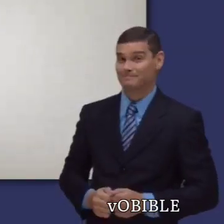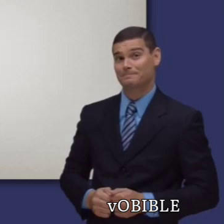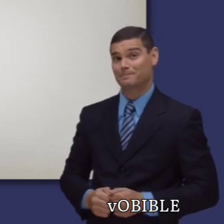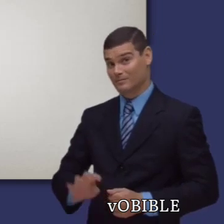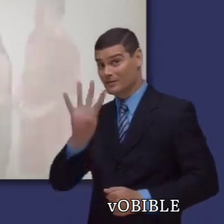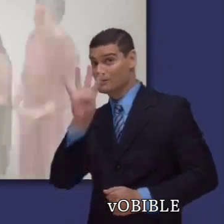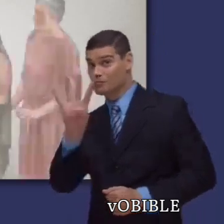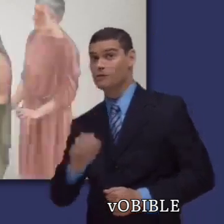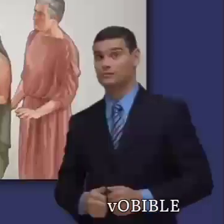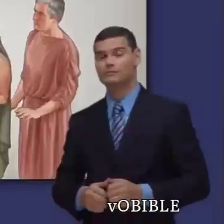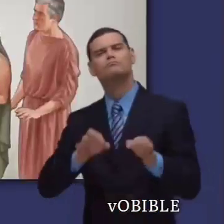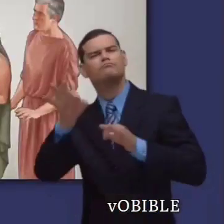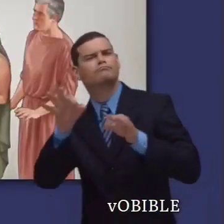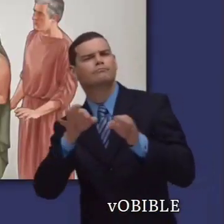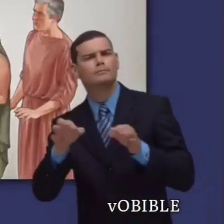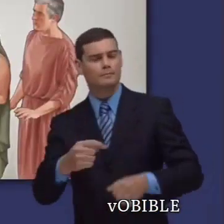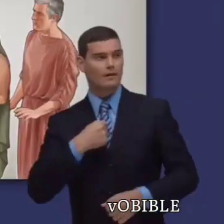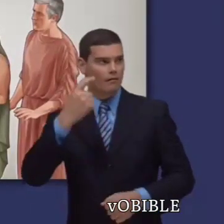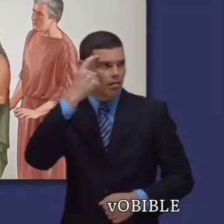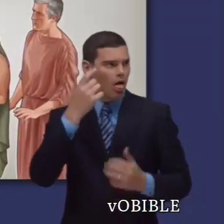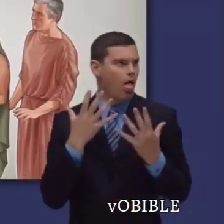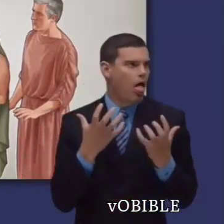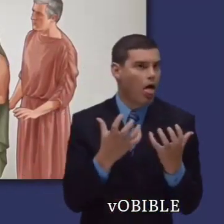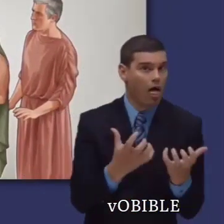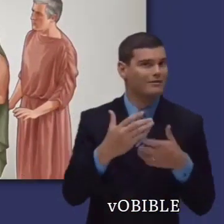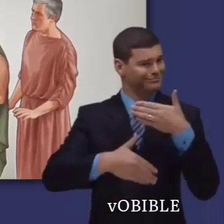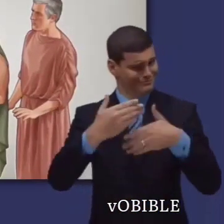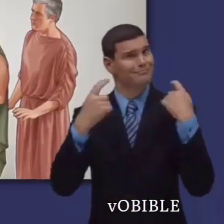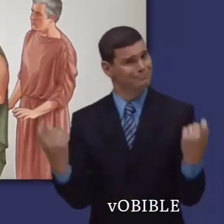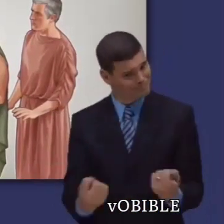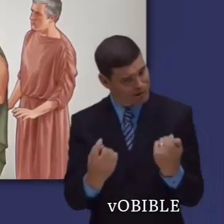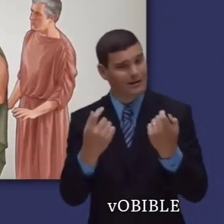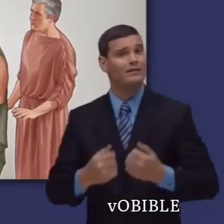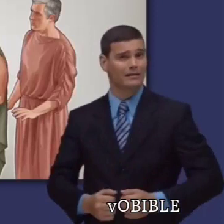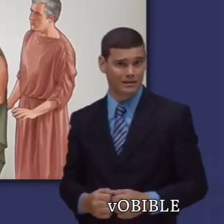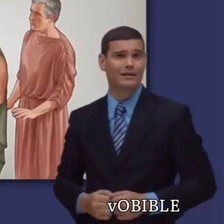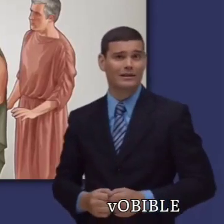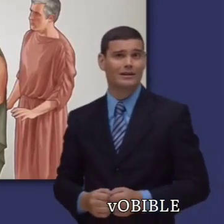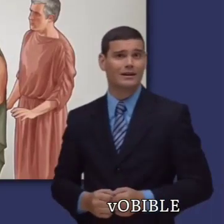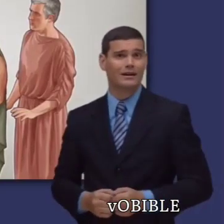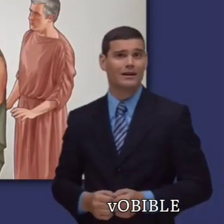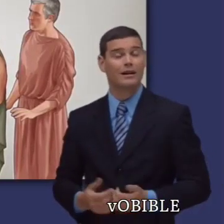El capítulo 4 explica que la mala conducta nace de los deseos de la carne.